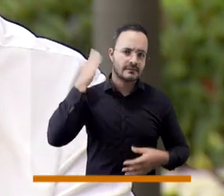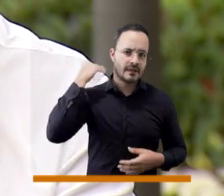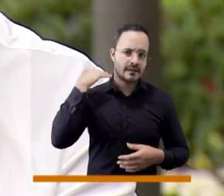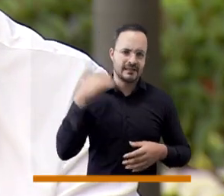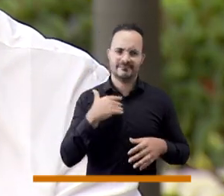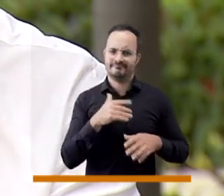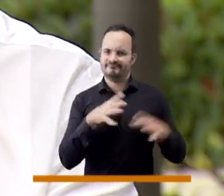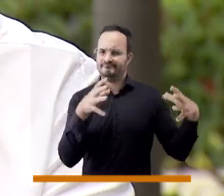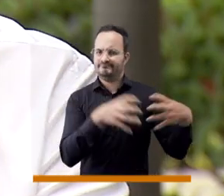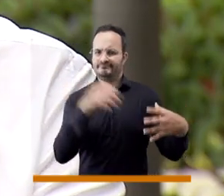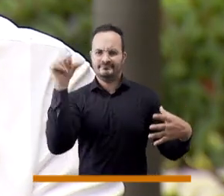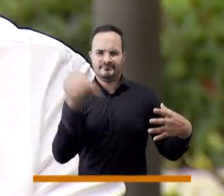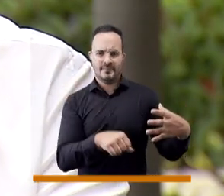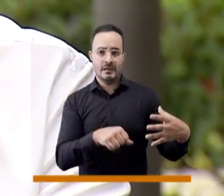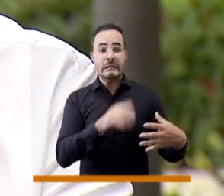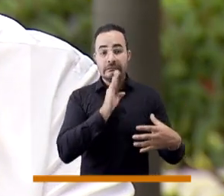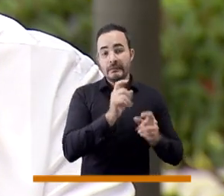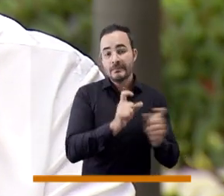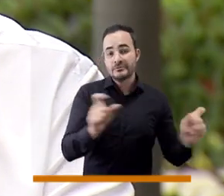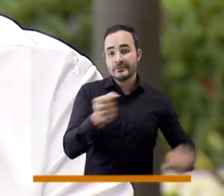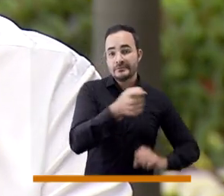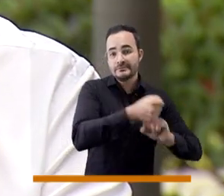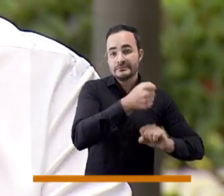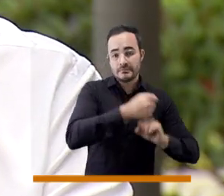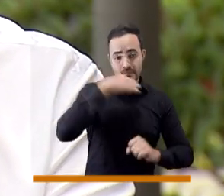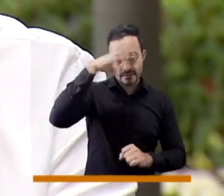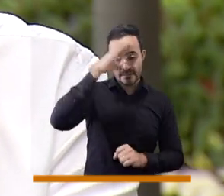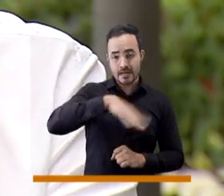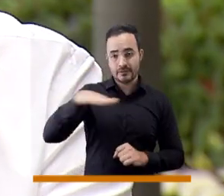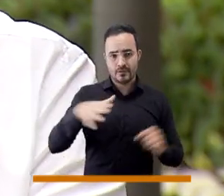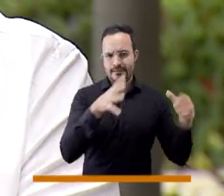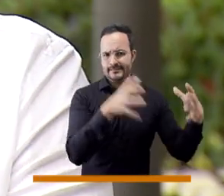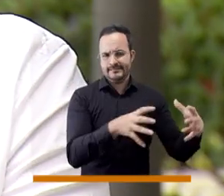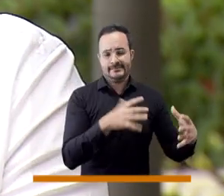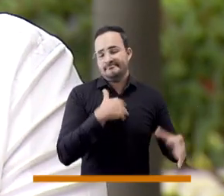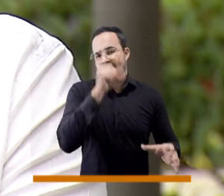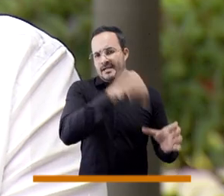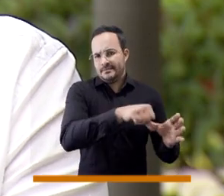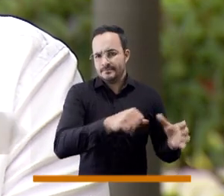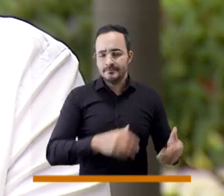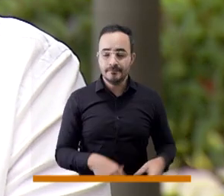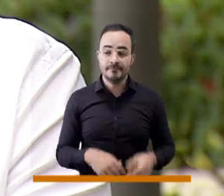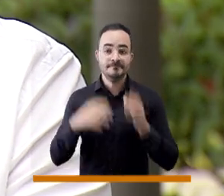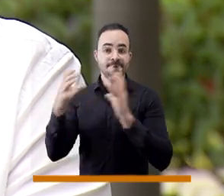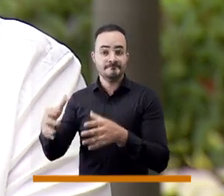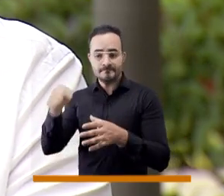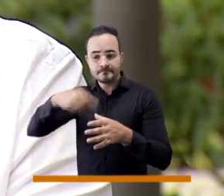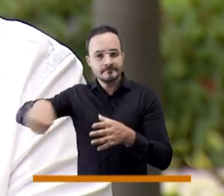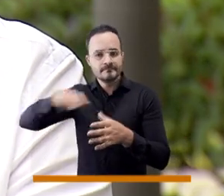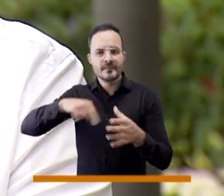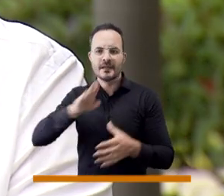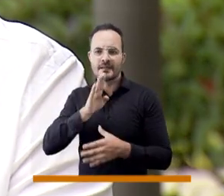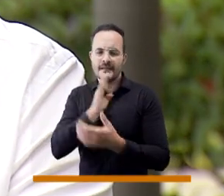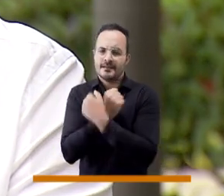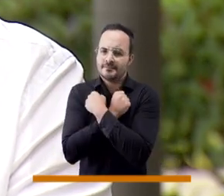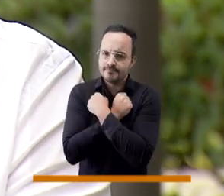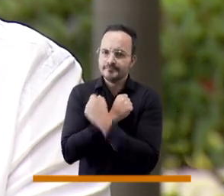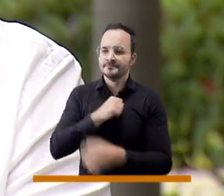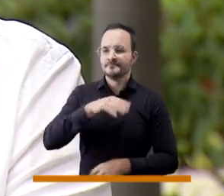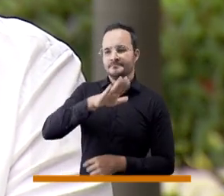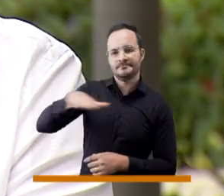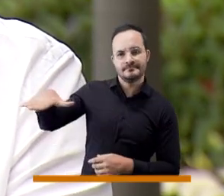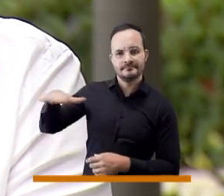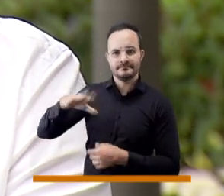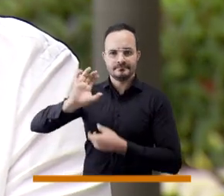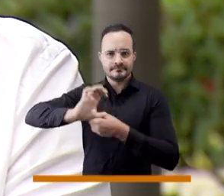las personas que los respaldan en Antioquia y en Medellín. Y tenemos que estar acá las personas que amamos a Colombia y a la